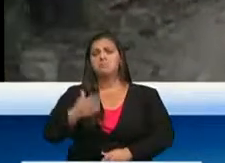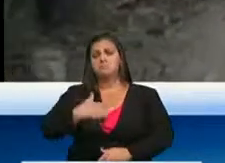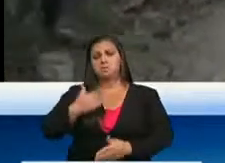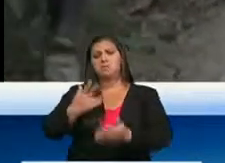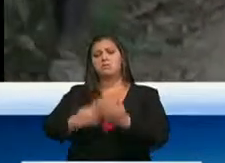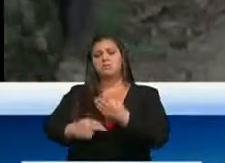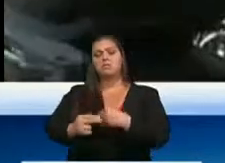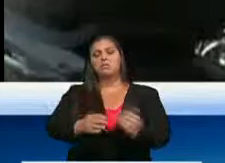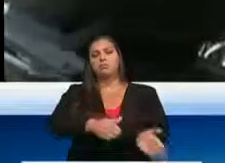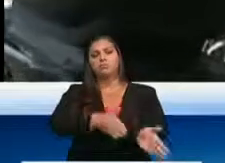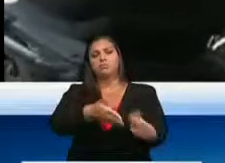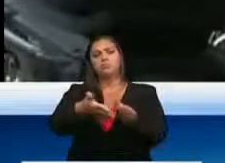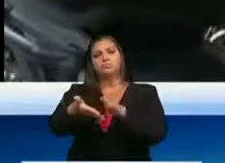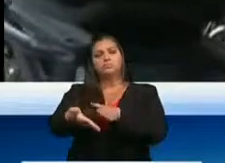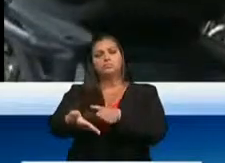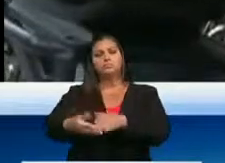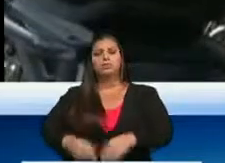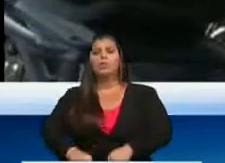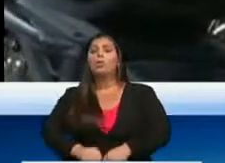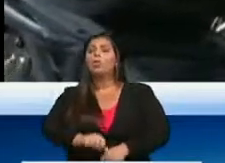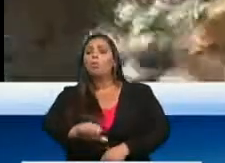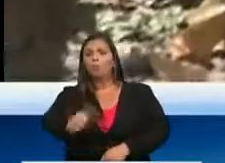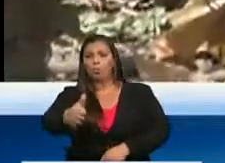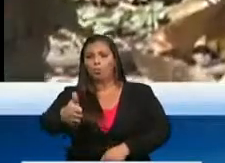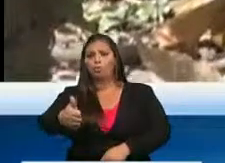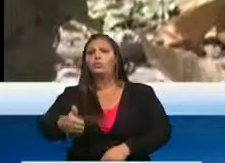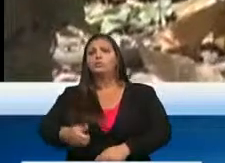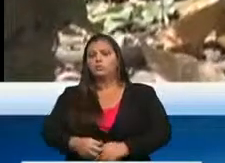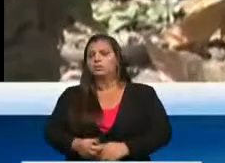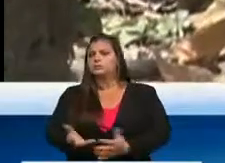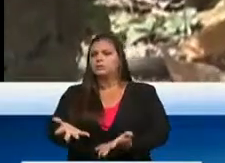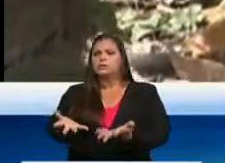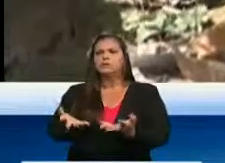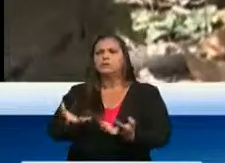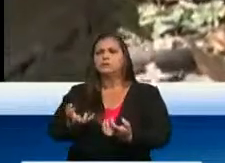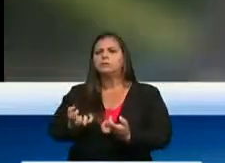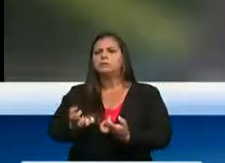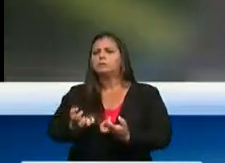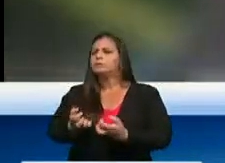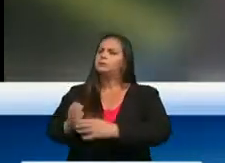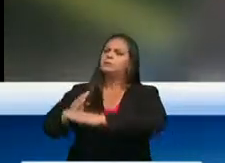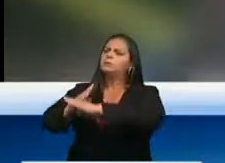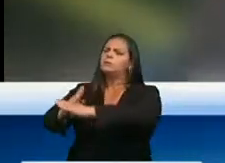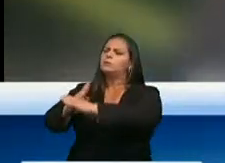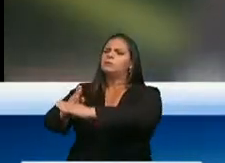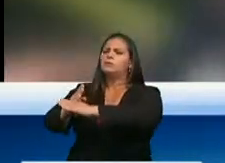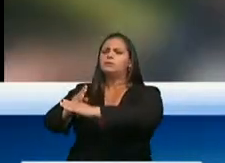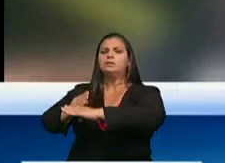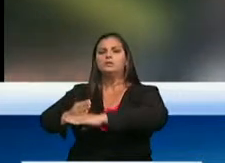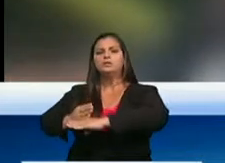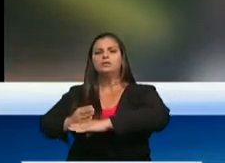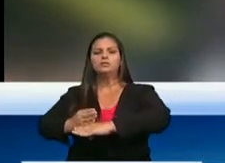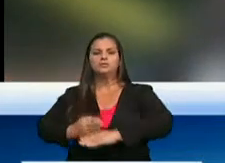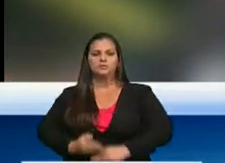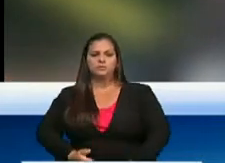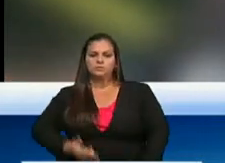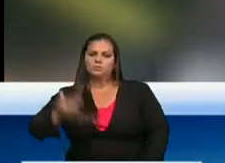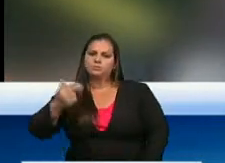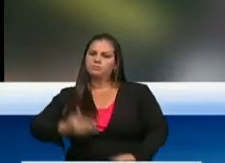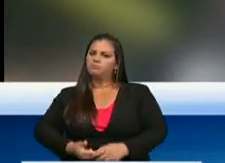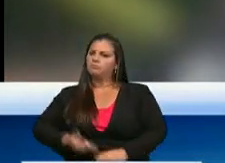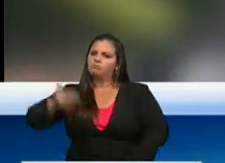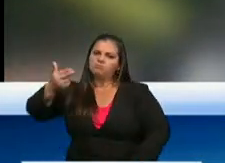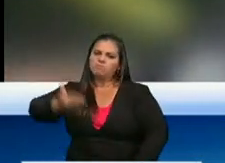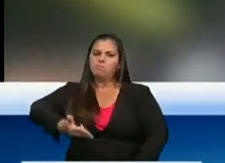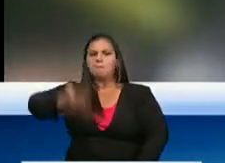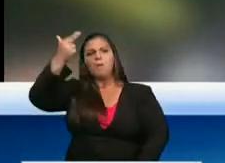fallecido. Y como mi otro hijo también no estaba, él quiso detenerle, así quiso quitarle el arma y